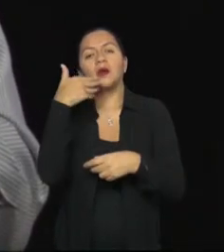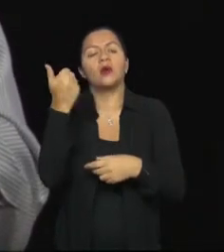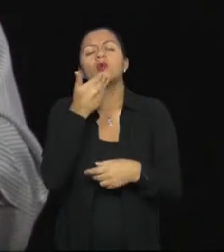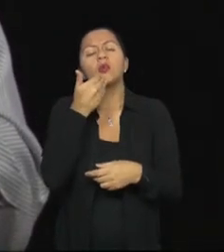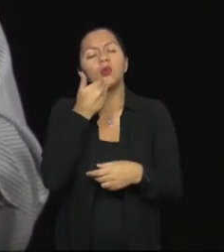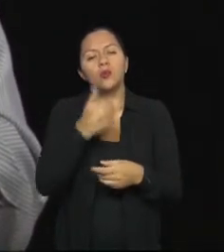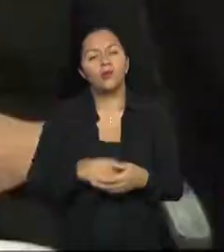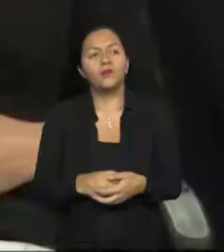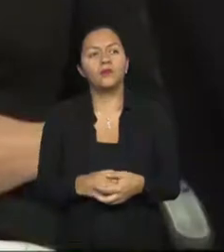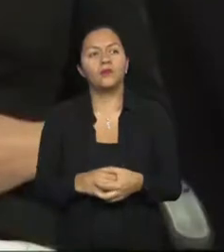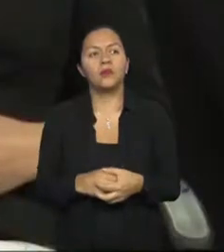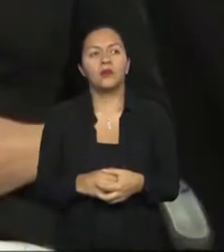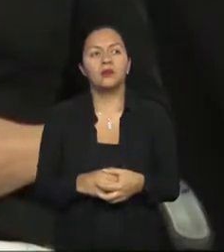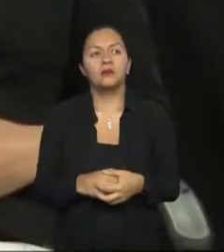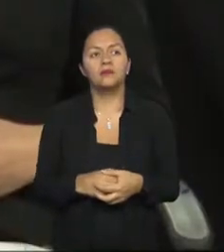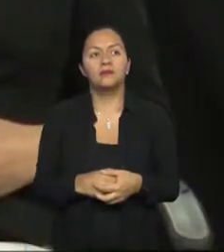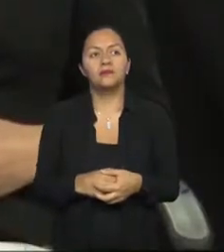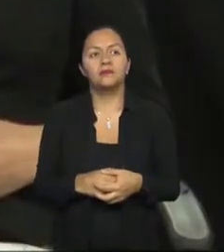de las personas?